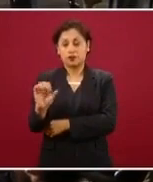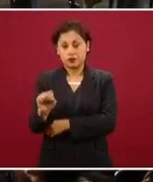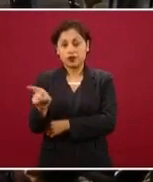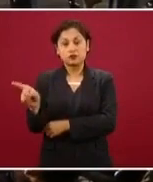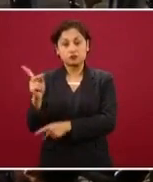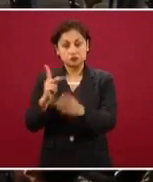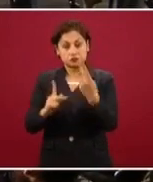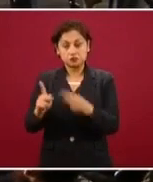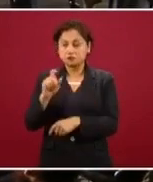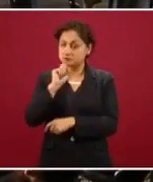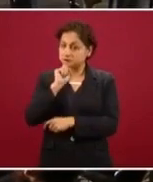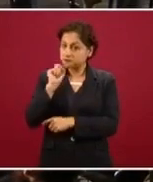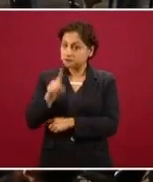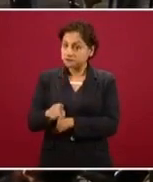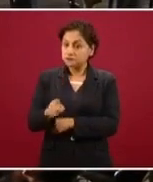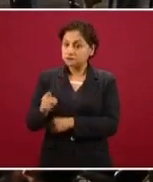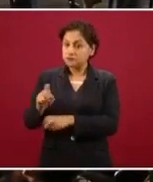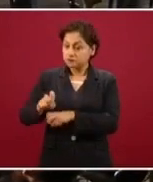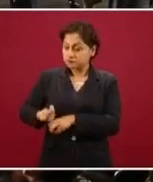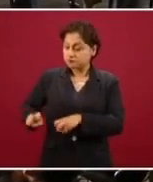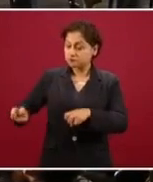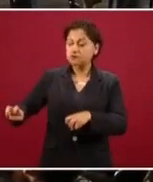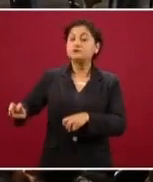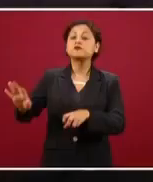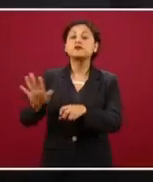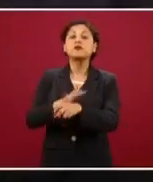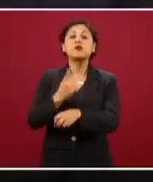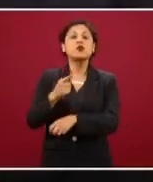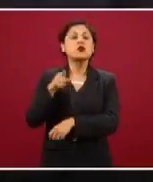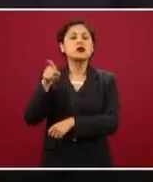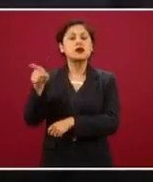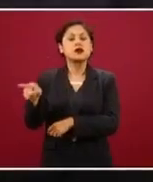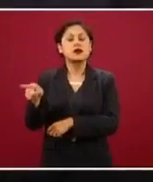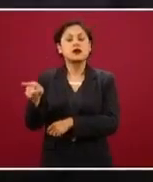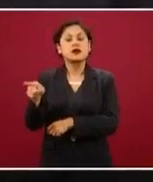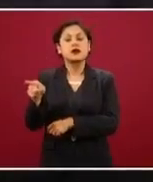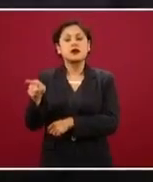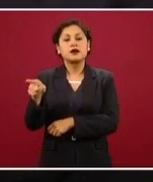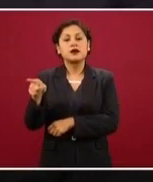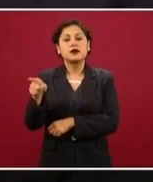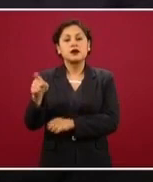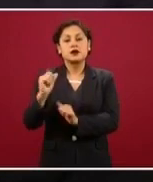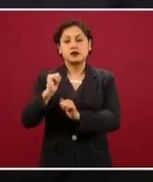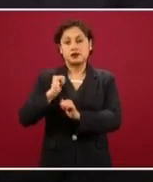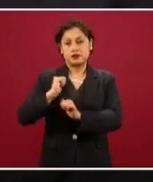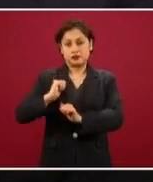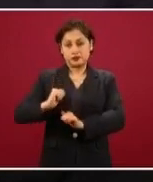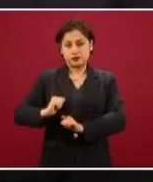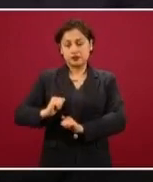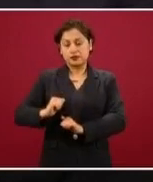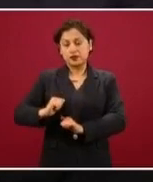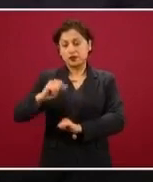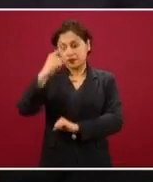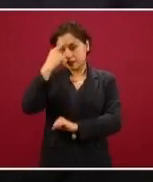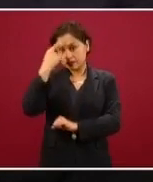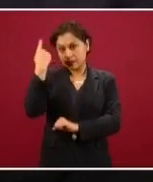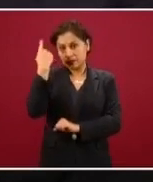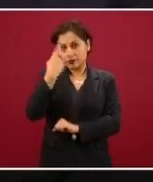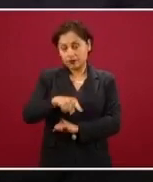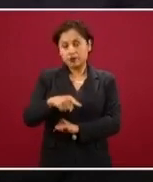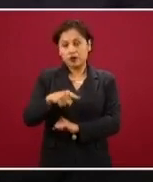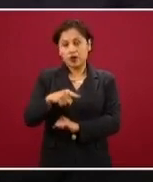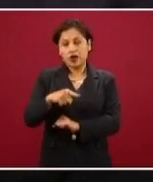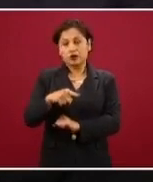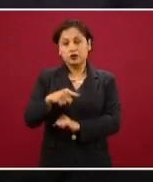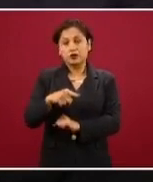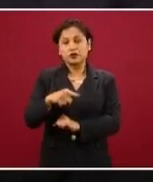también, que es el encargado de llevar a cabo toda esta